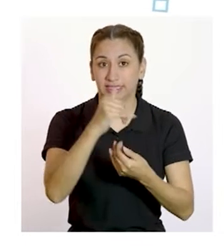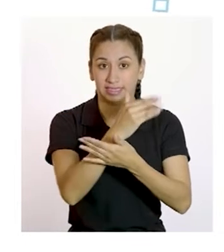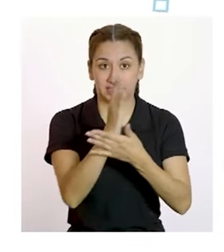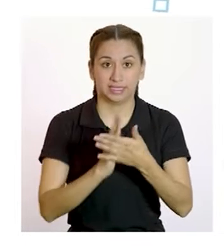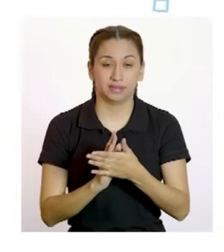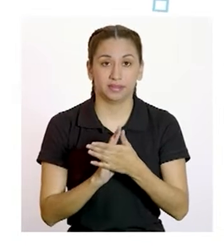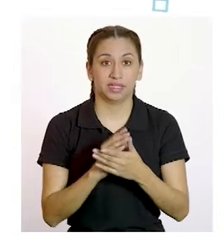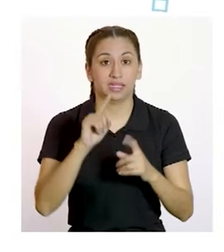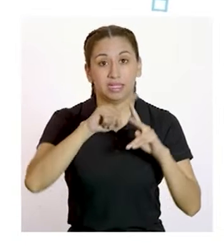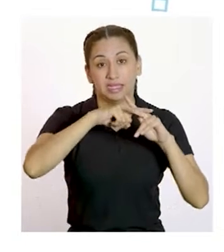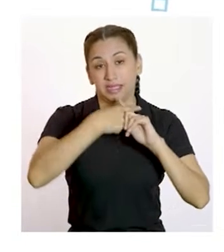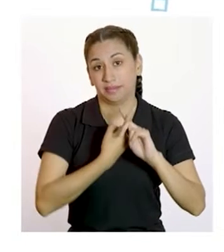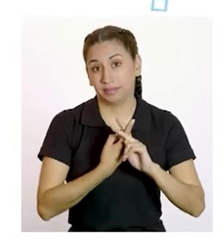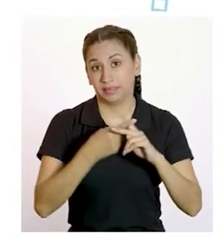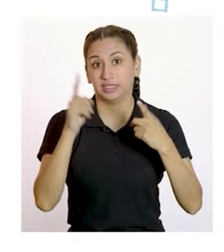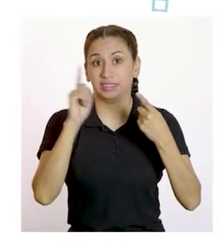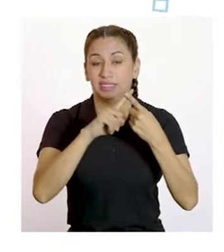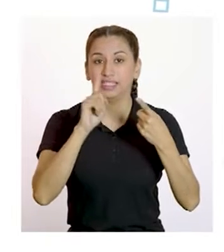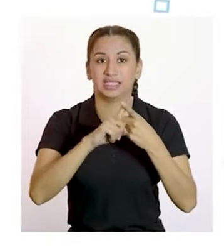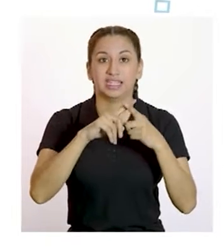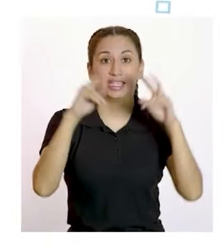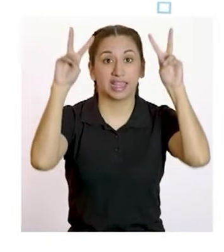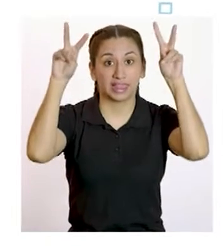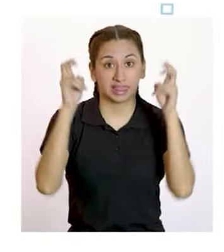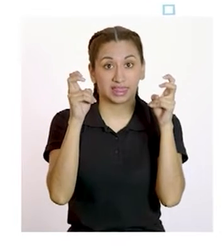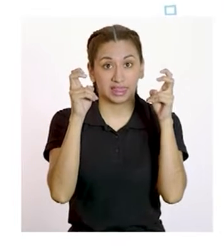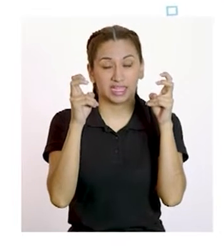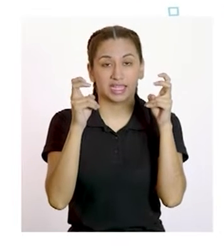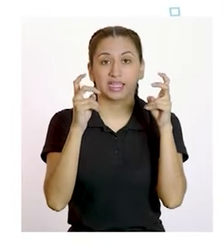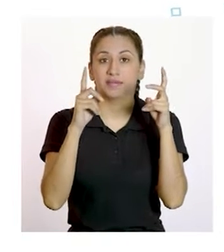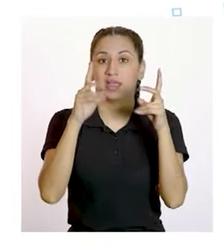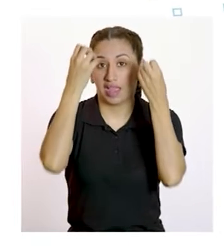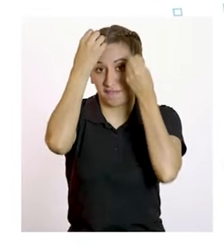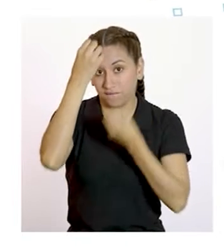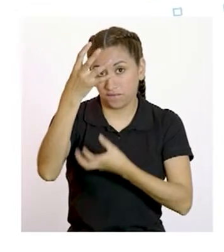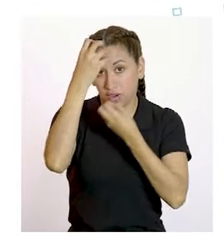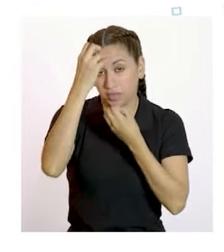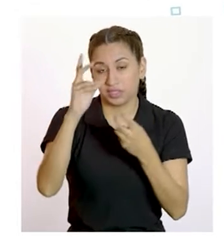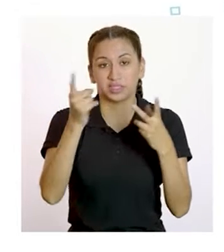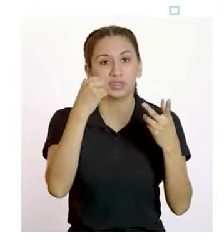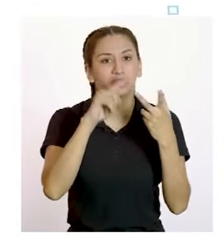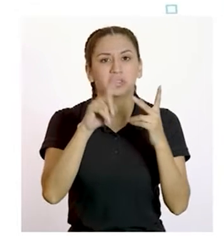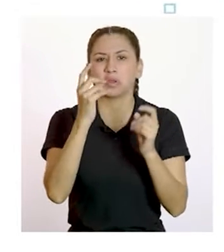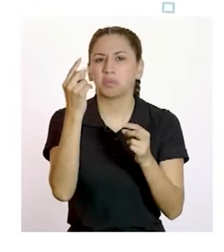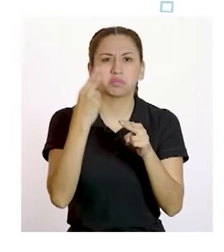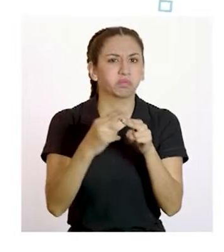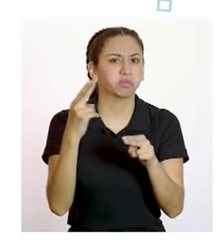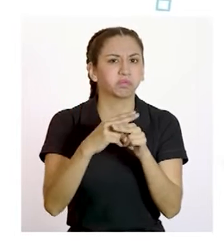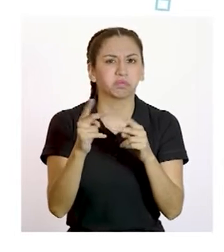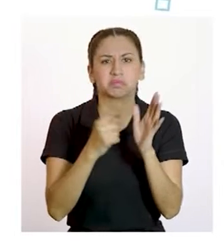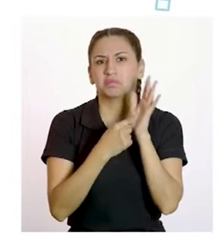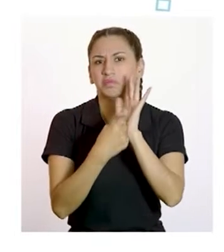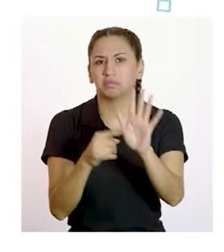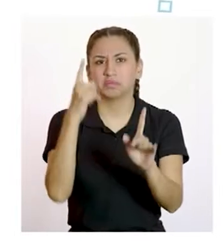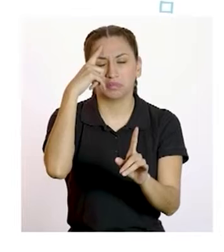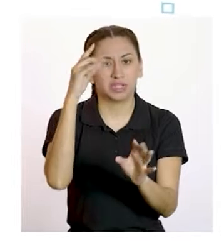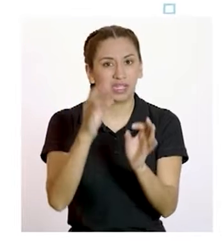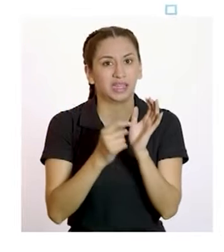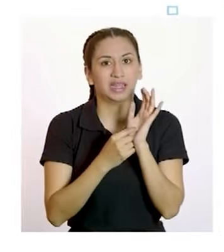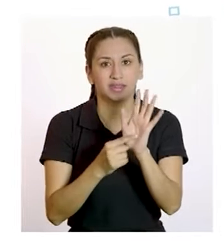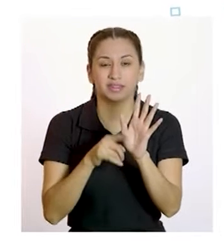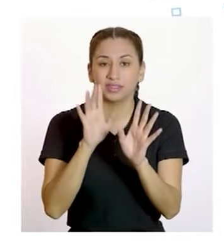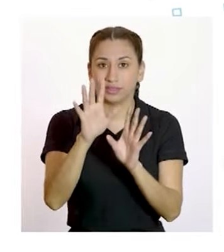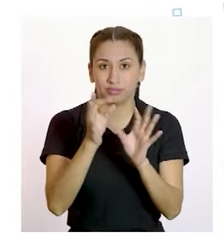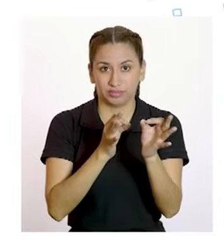3 partes. El inicio, donde se escribe el título, los datos informativos y una breve presentación para explicar